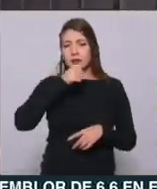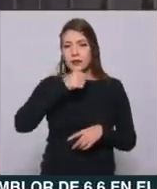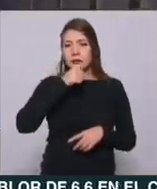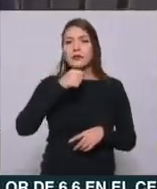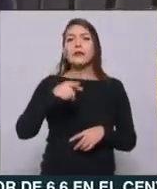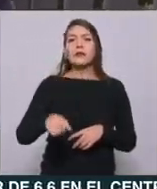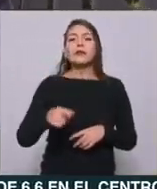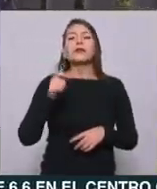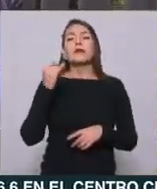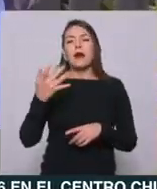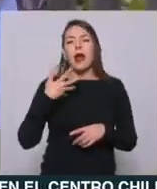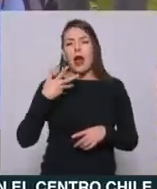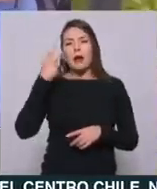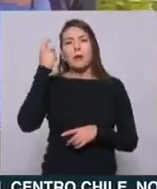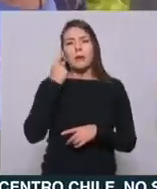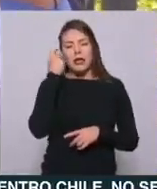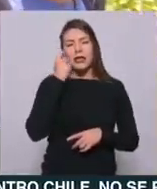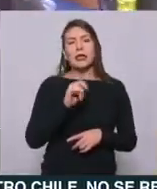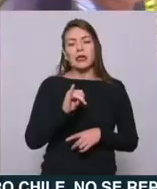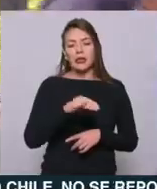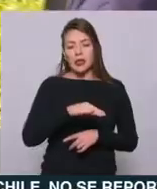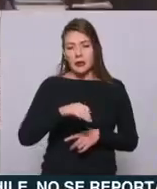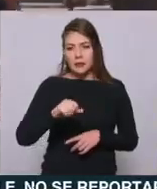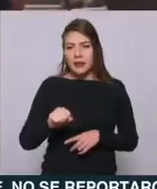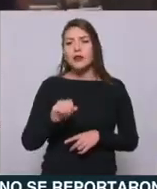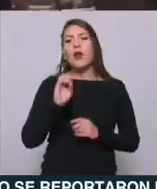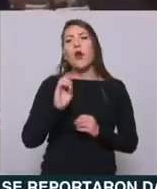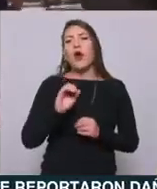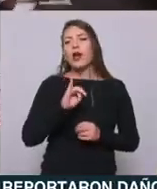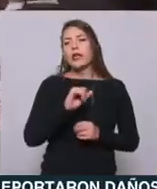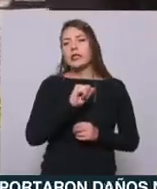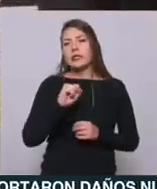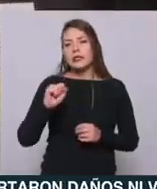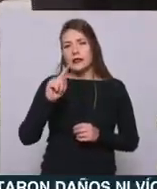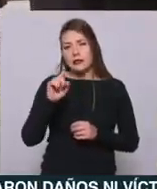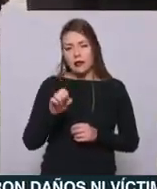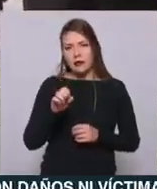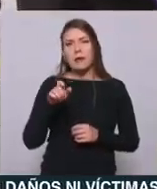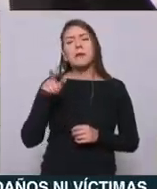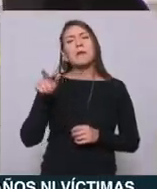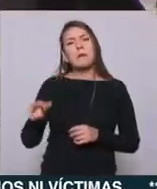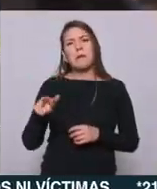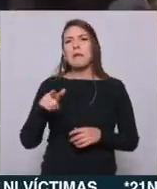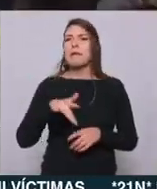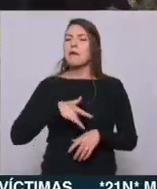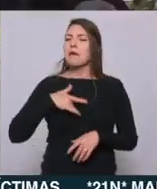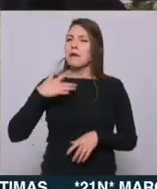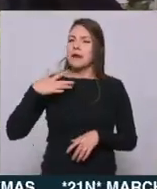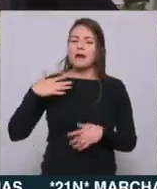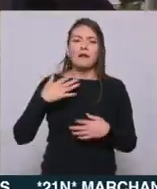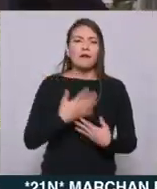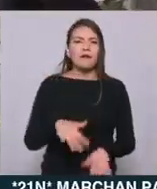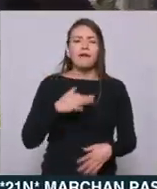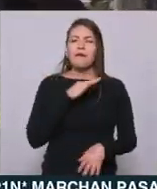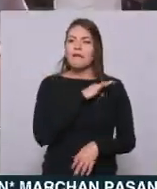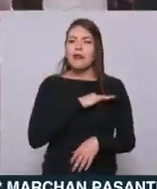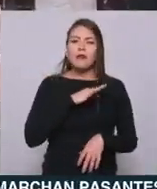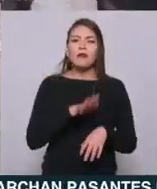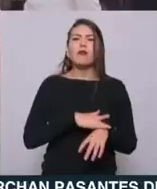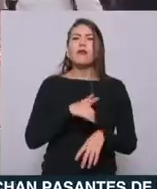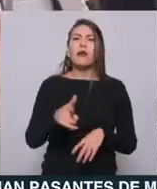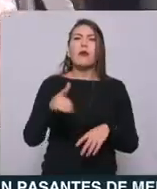por el IMSS o ISSSTE. Sabe que es afortunada por haberse podido pensionar y vivir hasta cierto punto de manera tranquila con ese